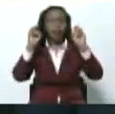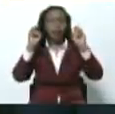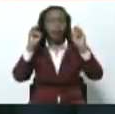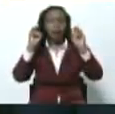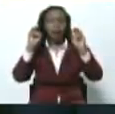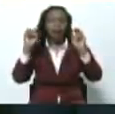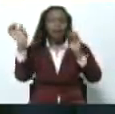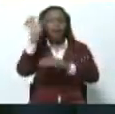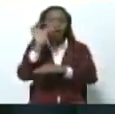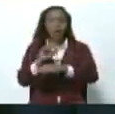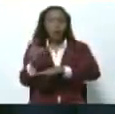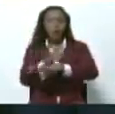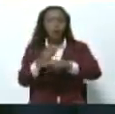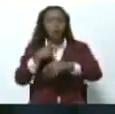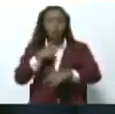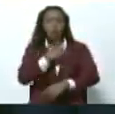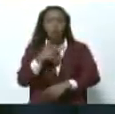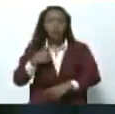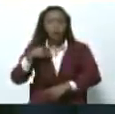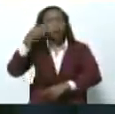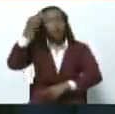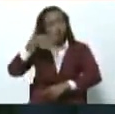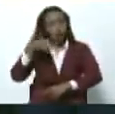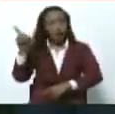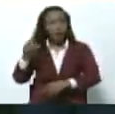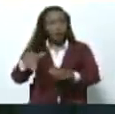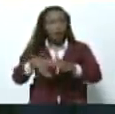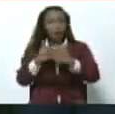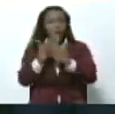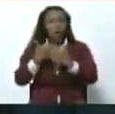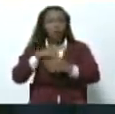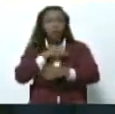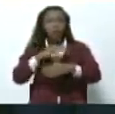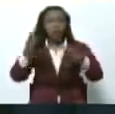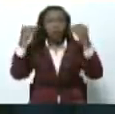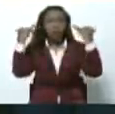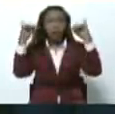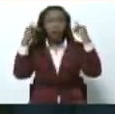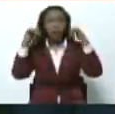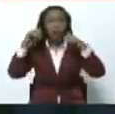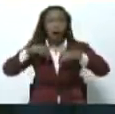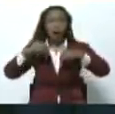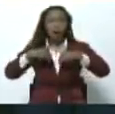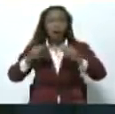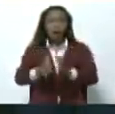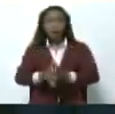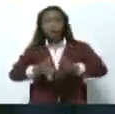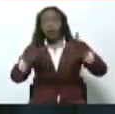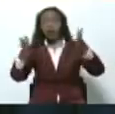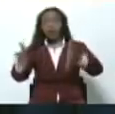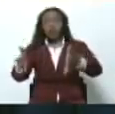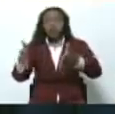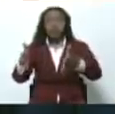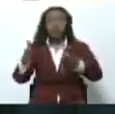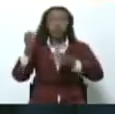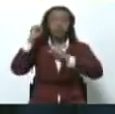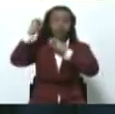creer eso en esta madrugada en donde estamos celebrando esta tremenda victoria del día de